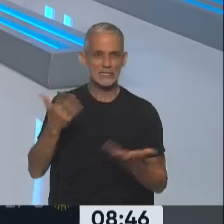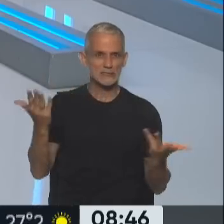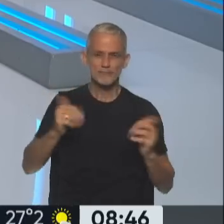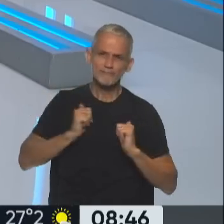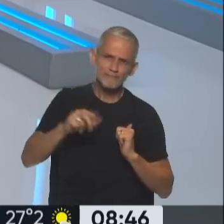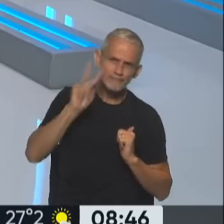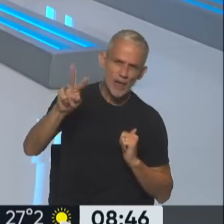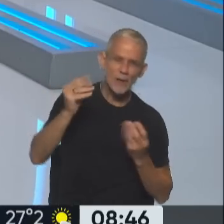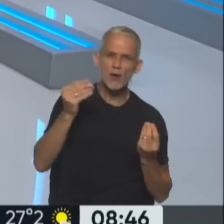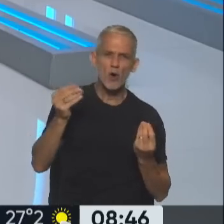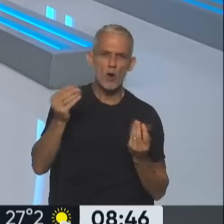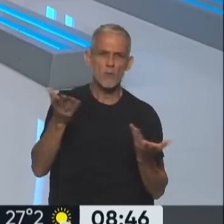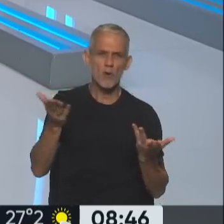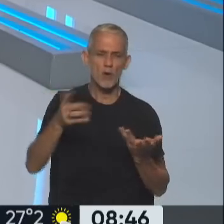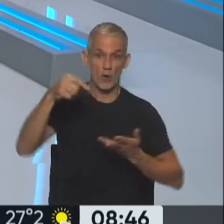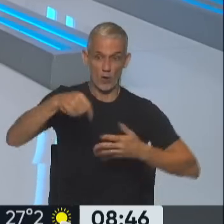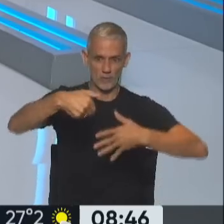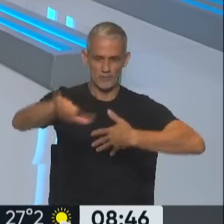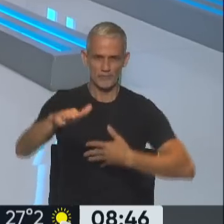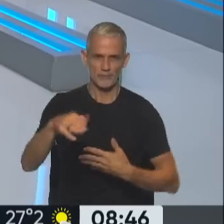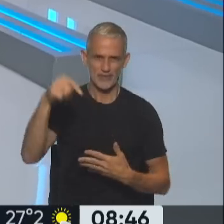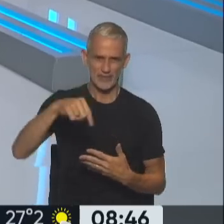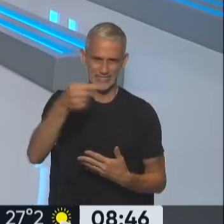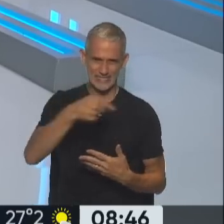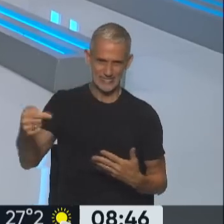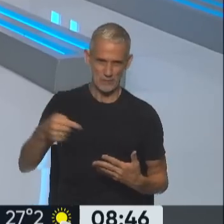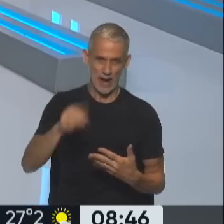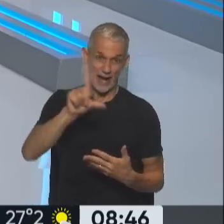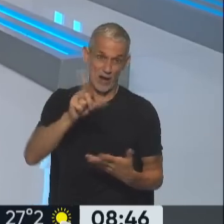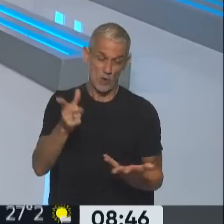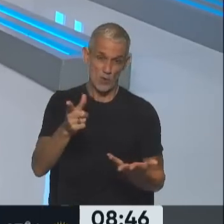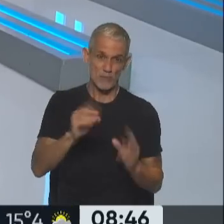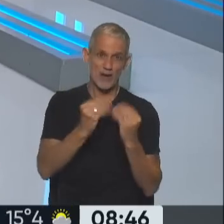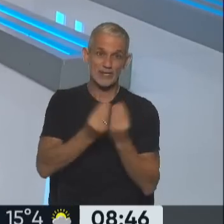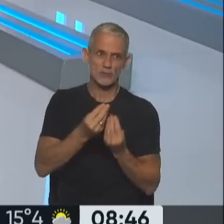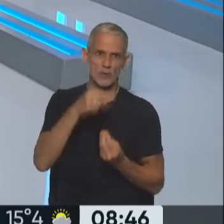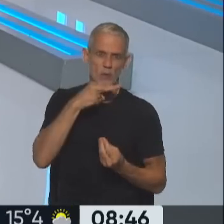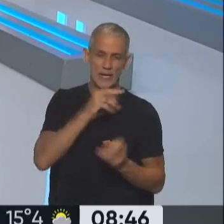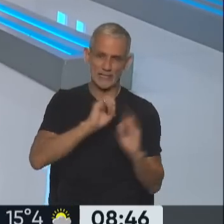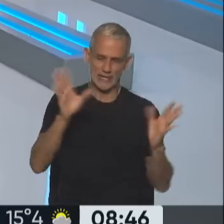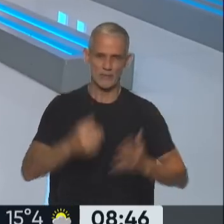por parte de los inversores para saber cómo va a abrir la bolsa hoy después de estos resultados realmente catastróficos.